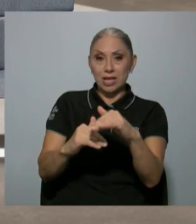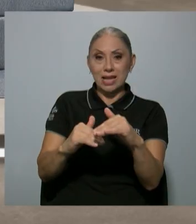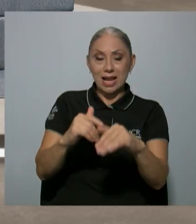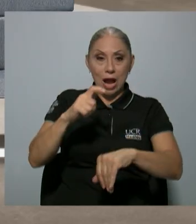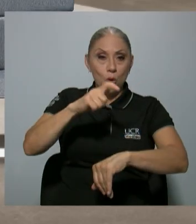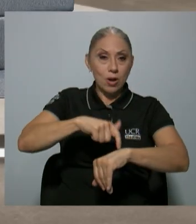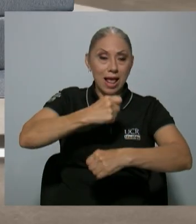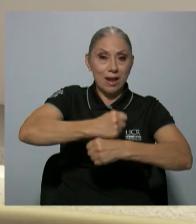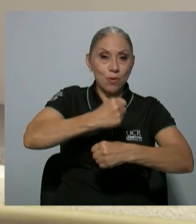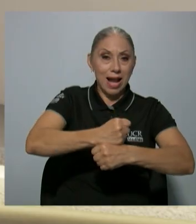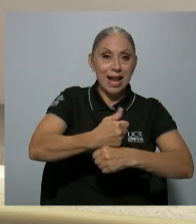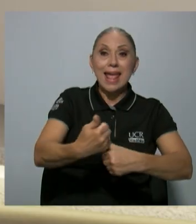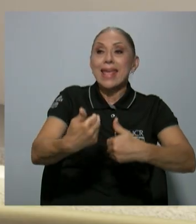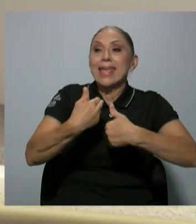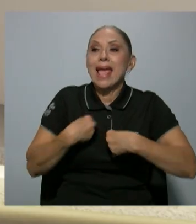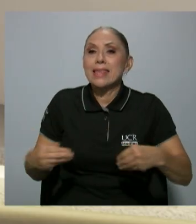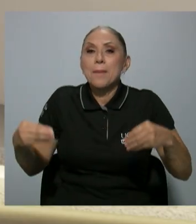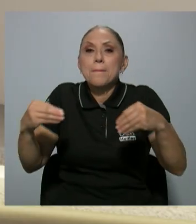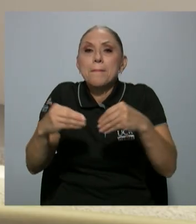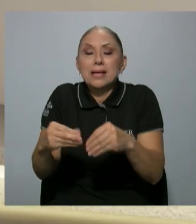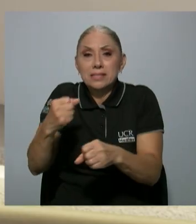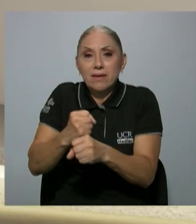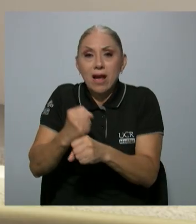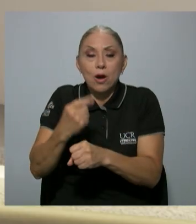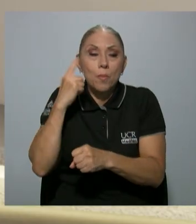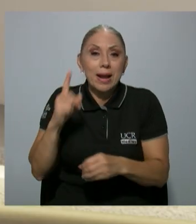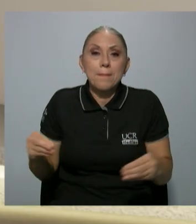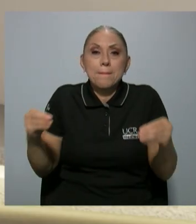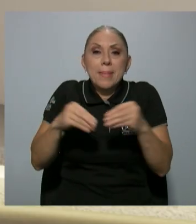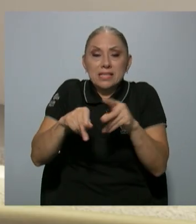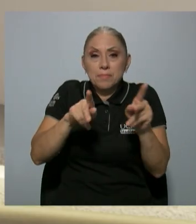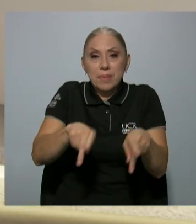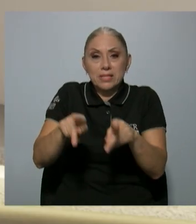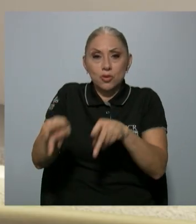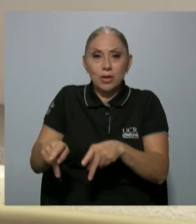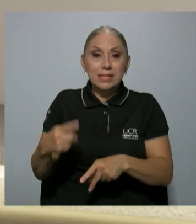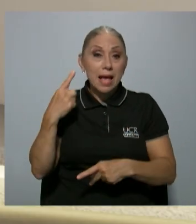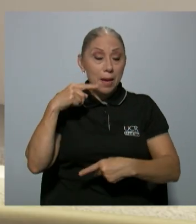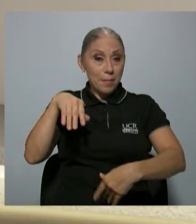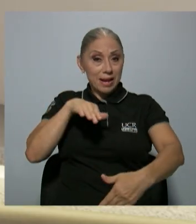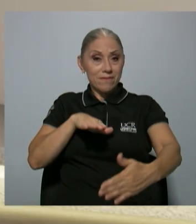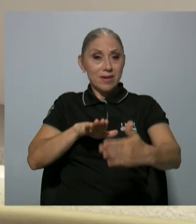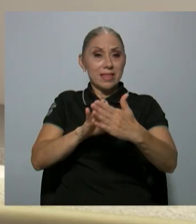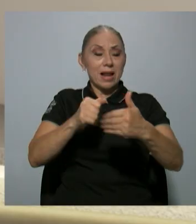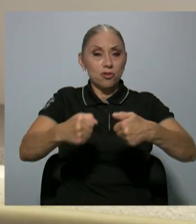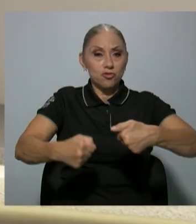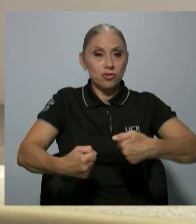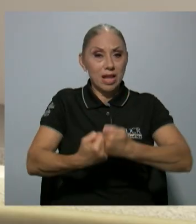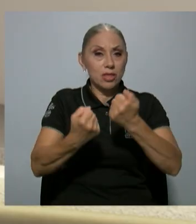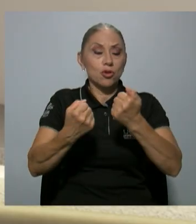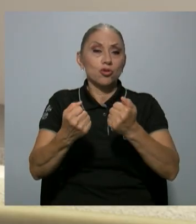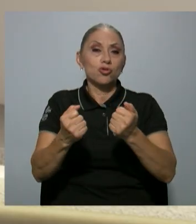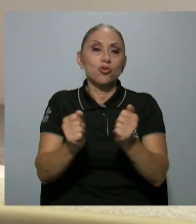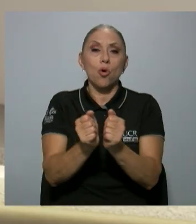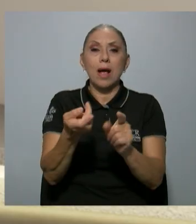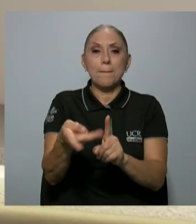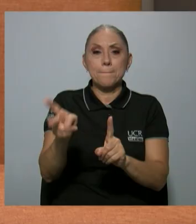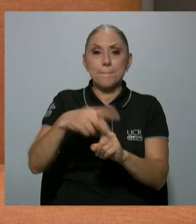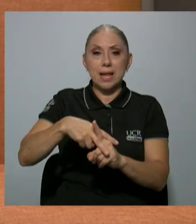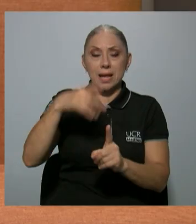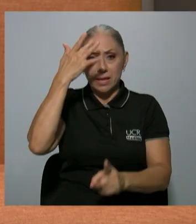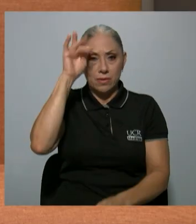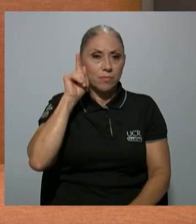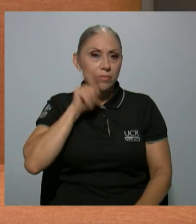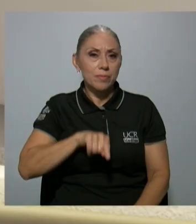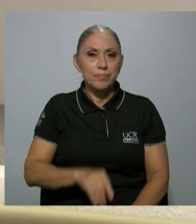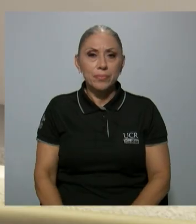más personas, para enfrentar, por cierto, los retos que va a provocar la aplicación de la inteligencia artificial? ¿Cuál forma,